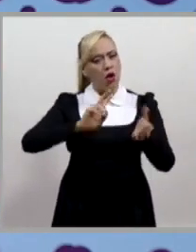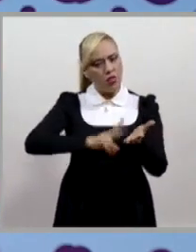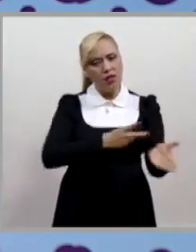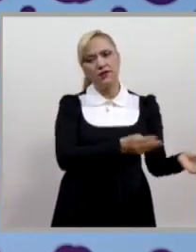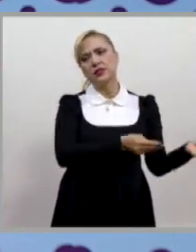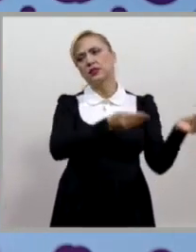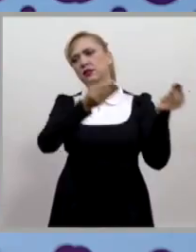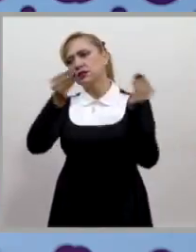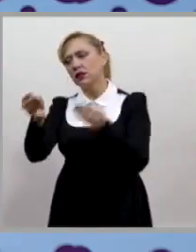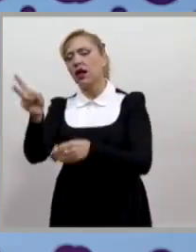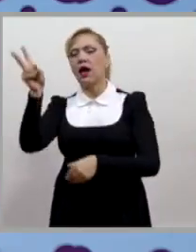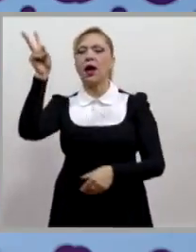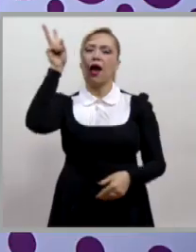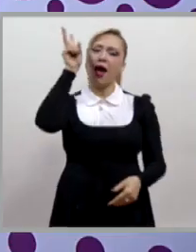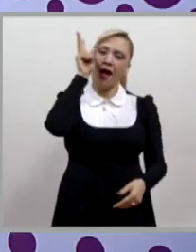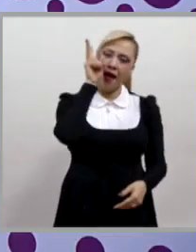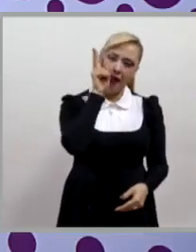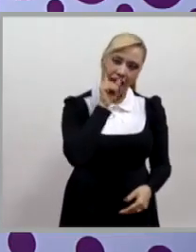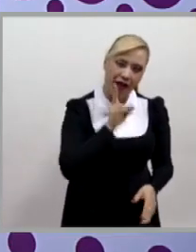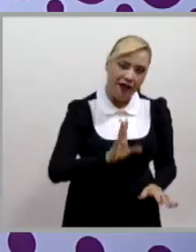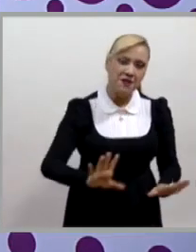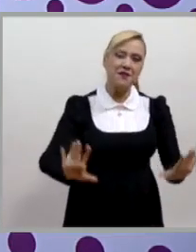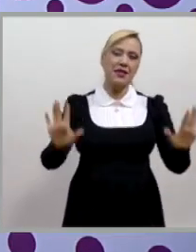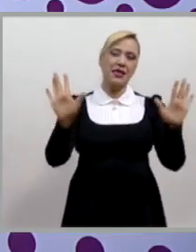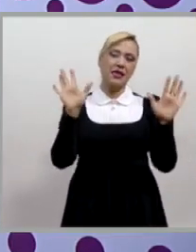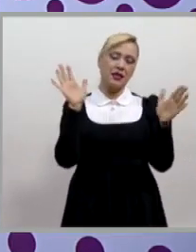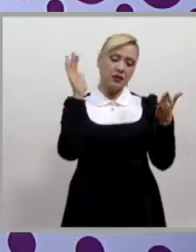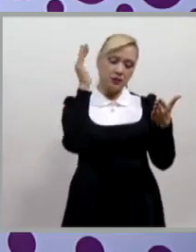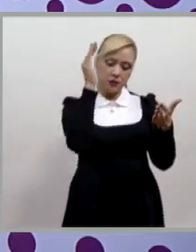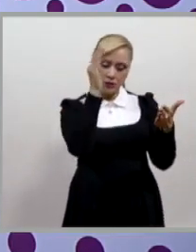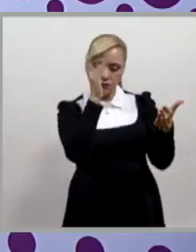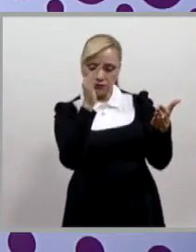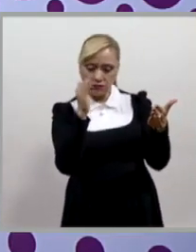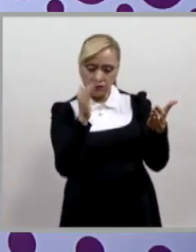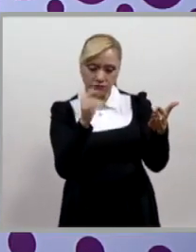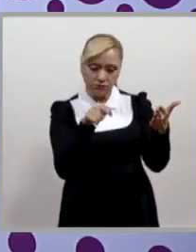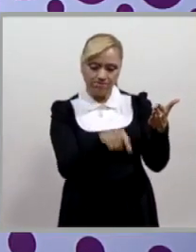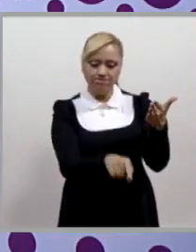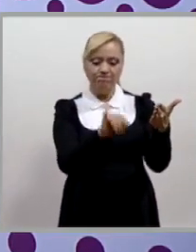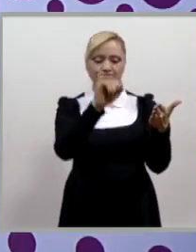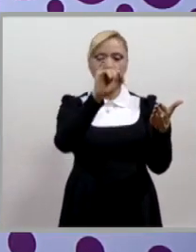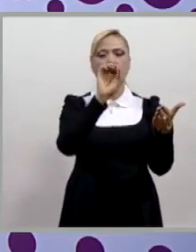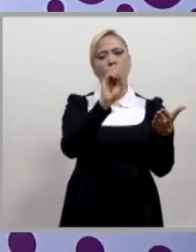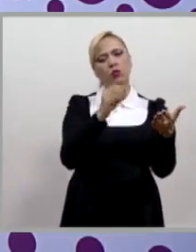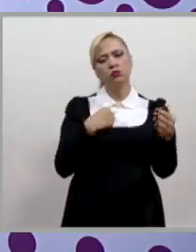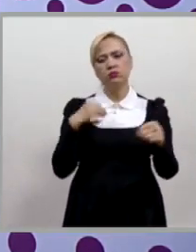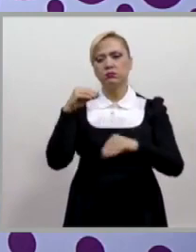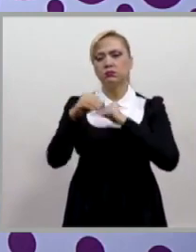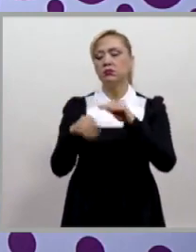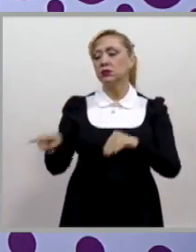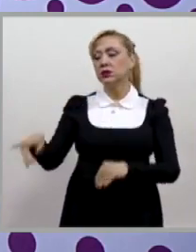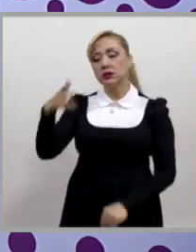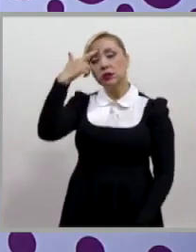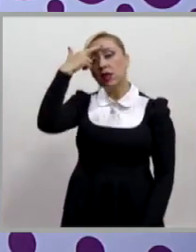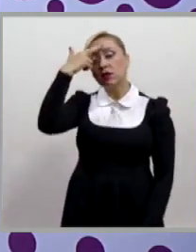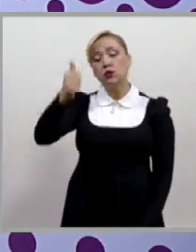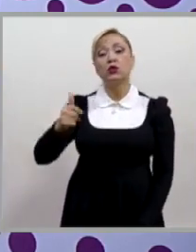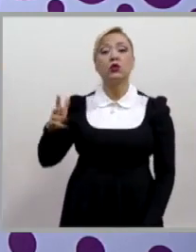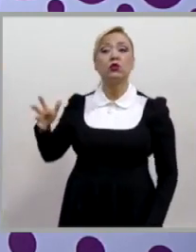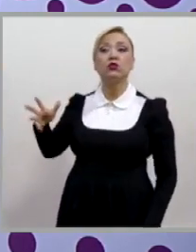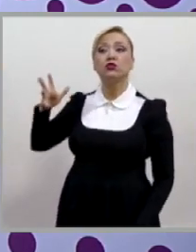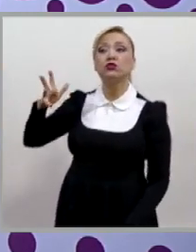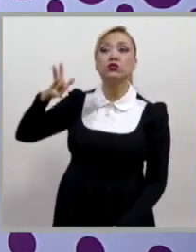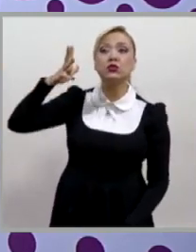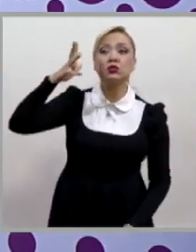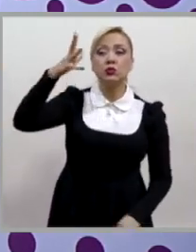si existen algunos parámetros o crear un nuevo parámetro de interés legítimo intergeneracional, que suena